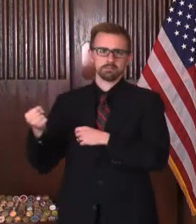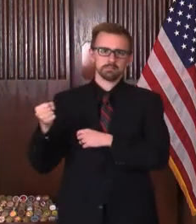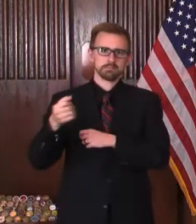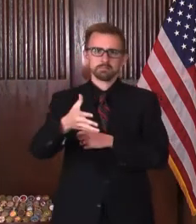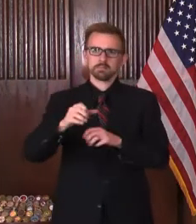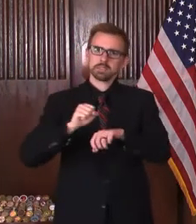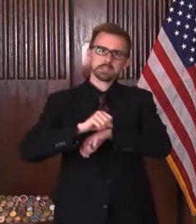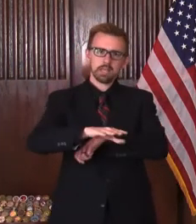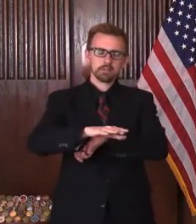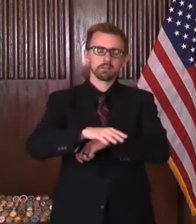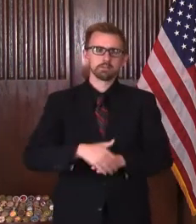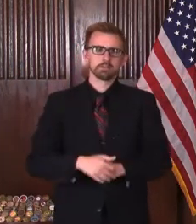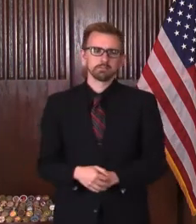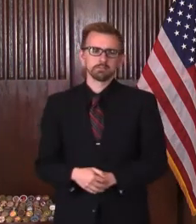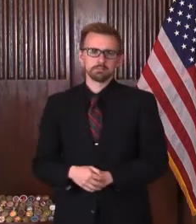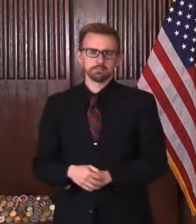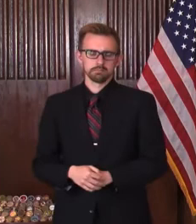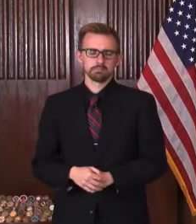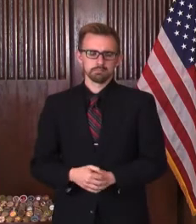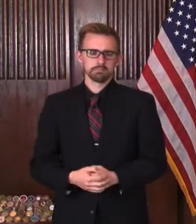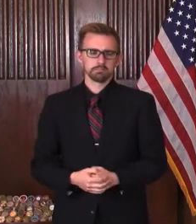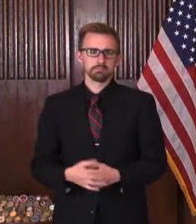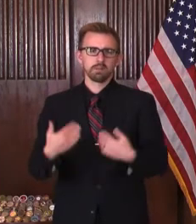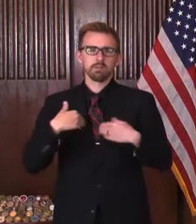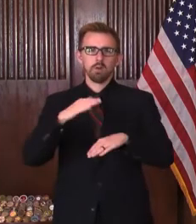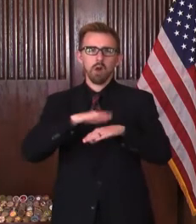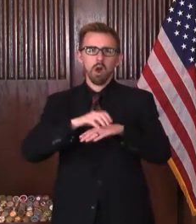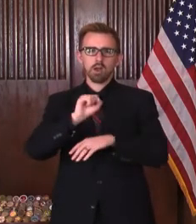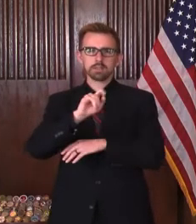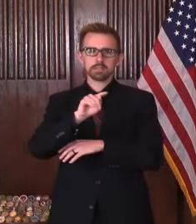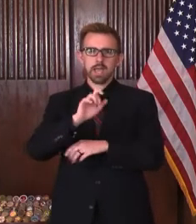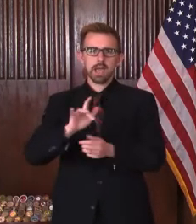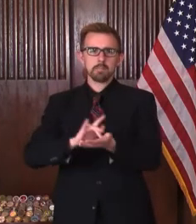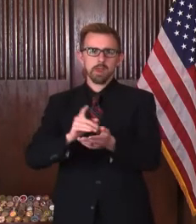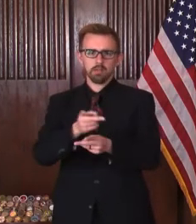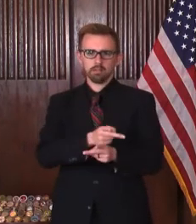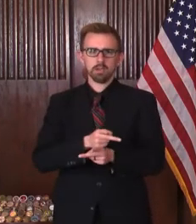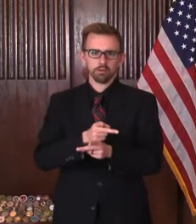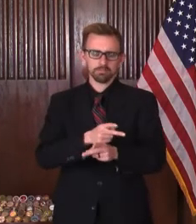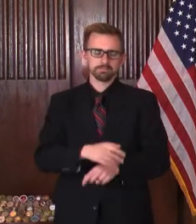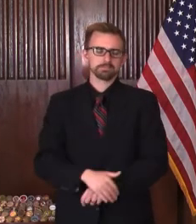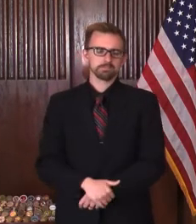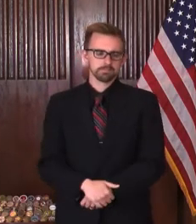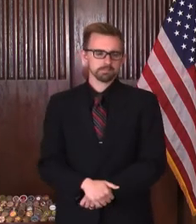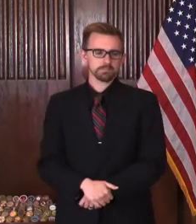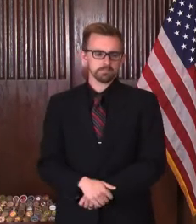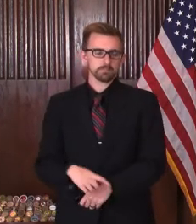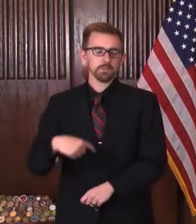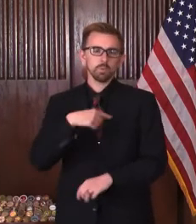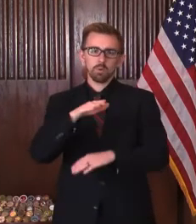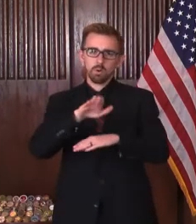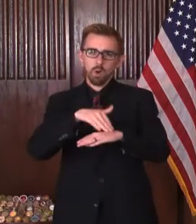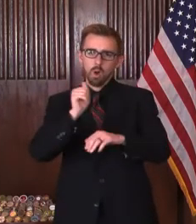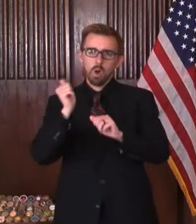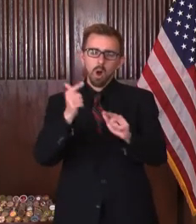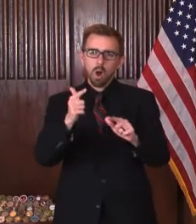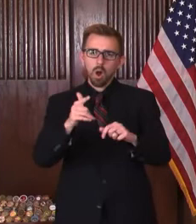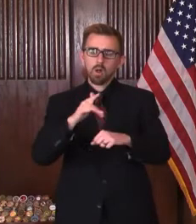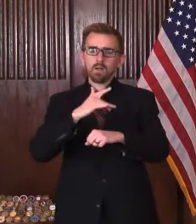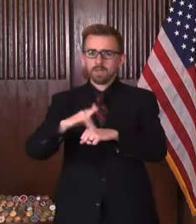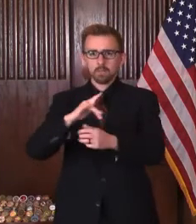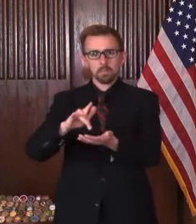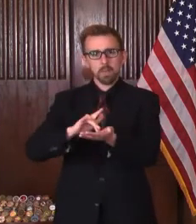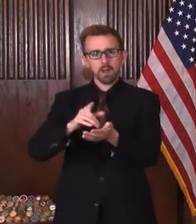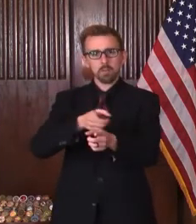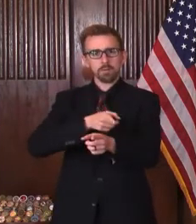vez, si es que tienen el coronavirus, qué pudieran esperar, cuánto tiempo se tarda la enfermedad, cuáles son los síntomas